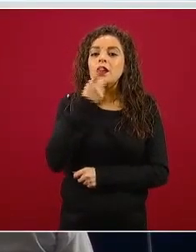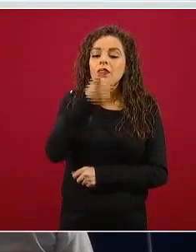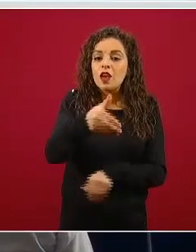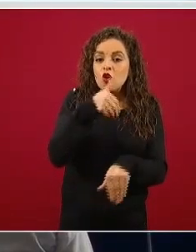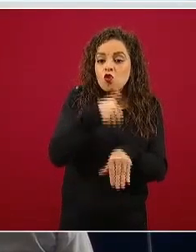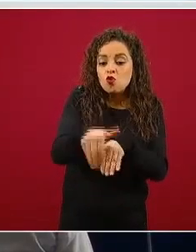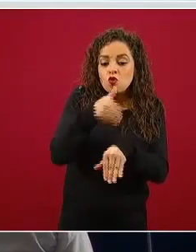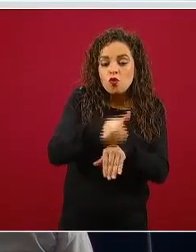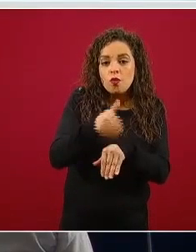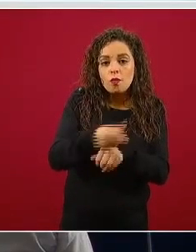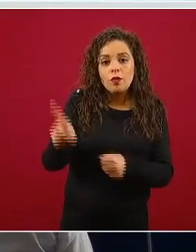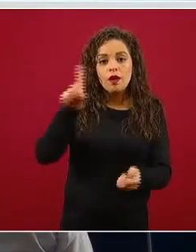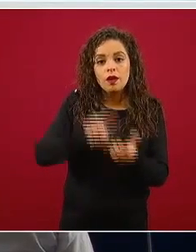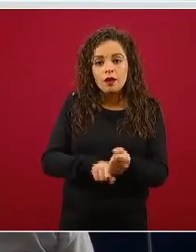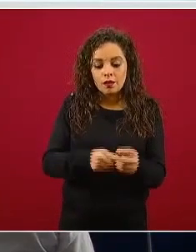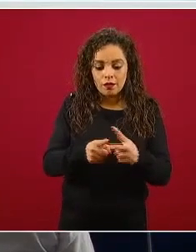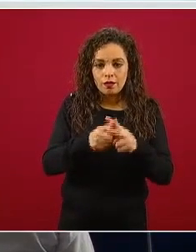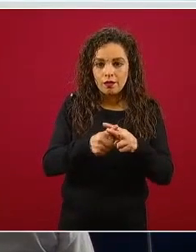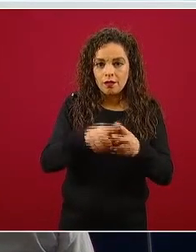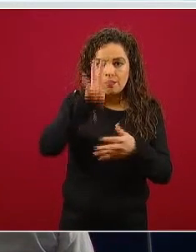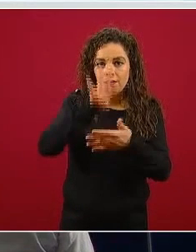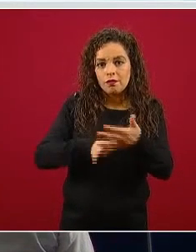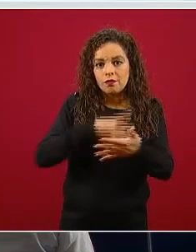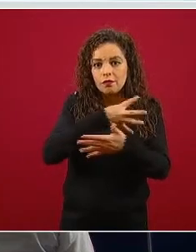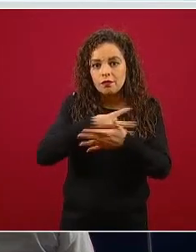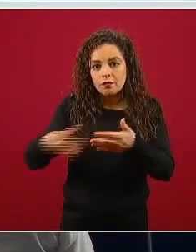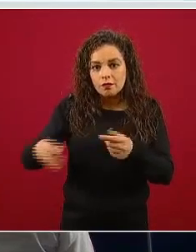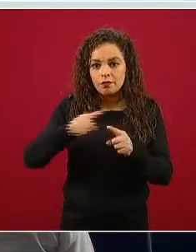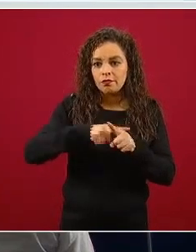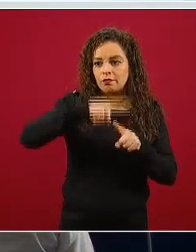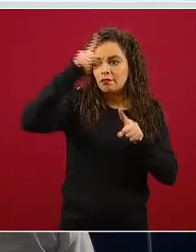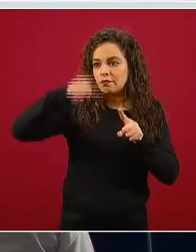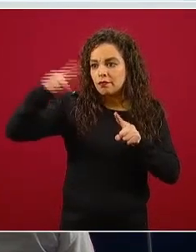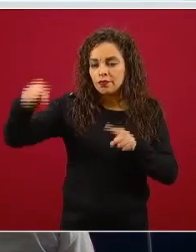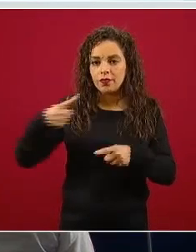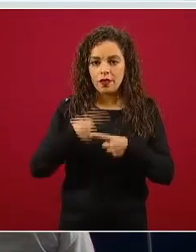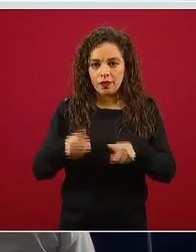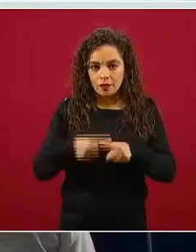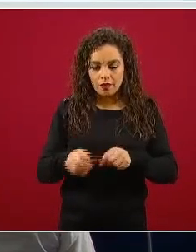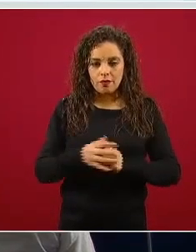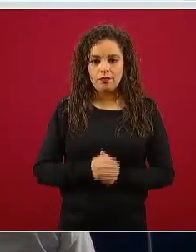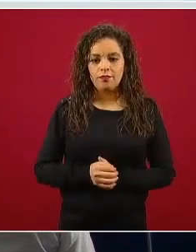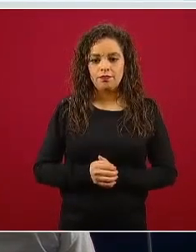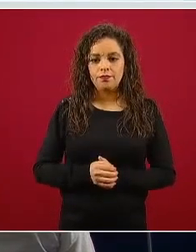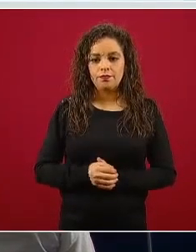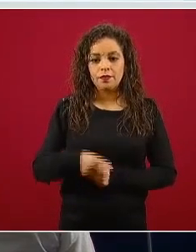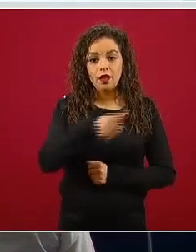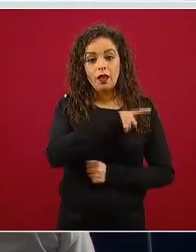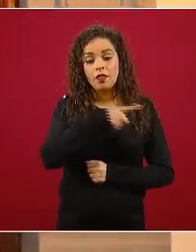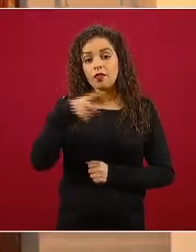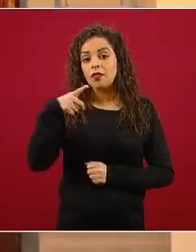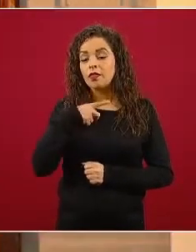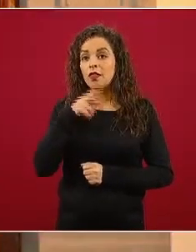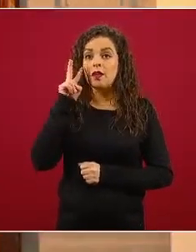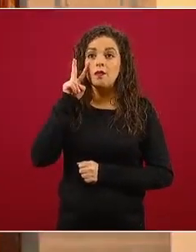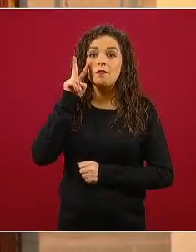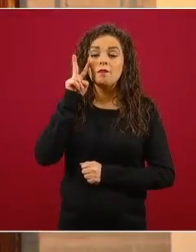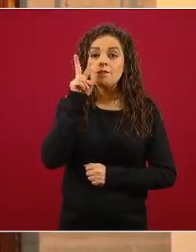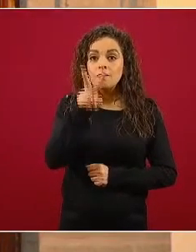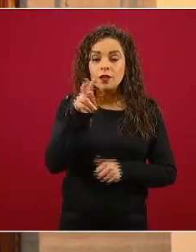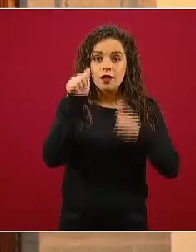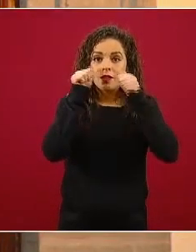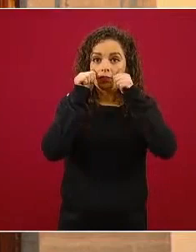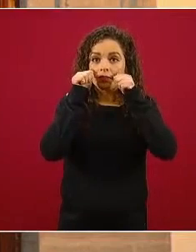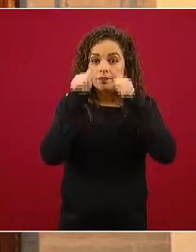de estadística, en términos de la ocurrencia de la enfermedad en la población. Nunca perdamos de vista que detrás de esto son